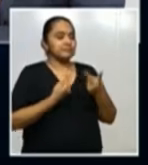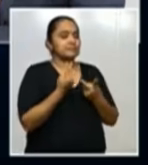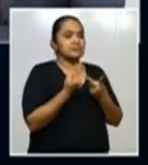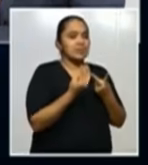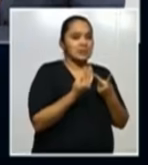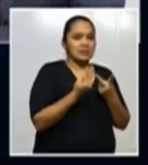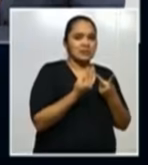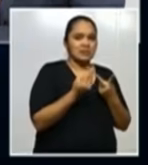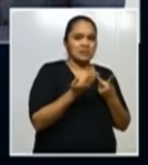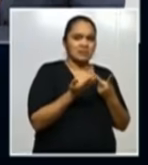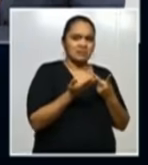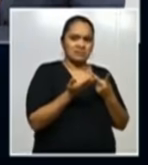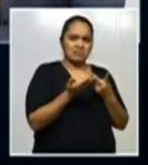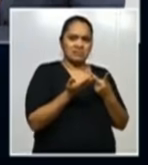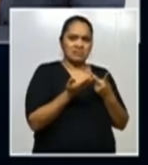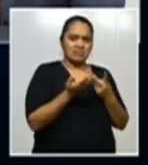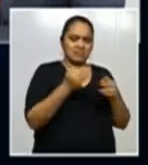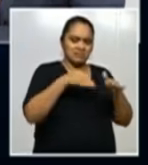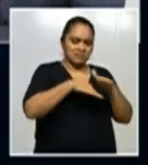de los resultados siguen